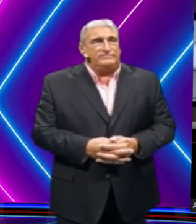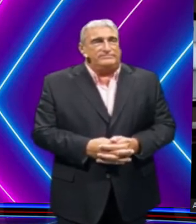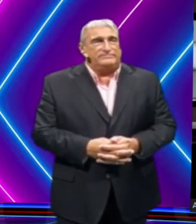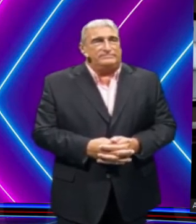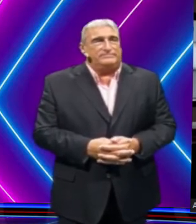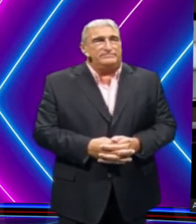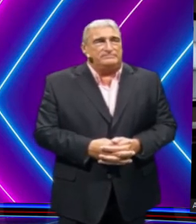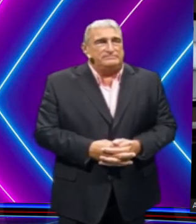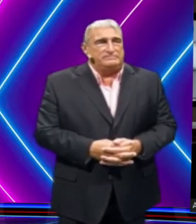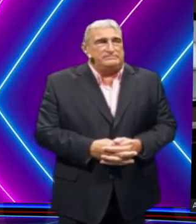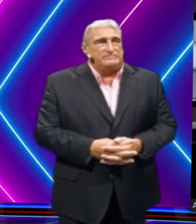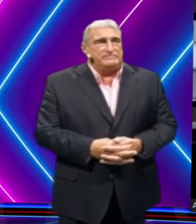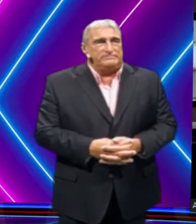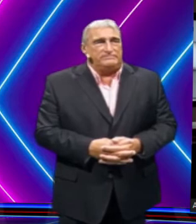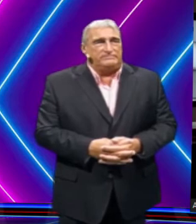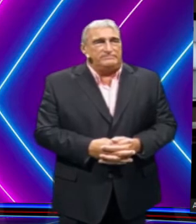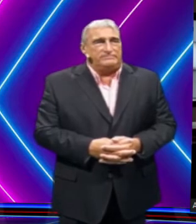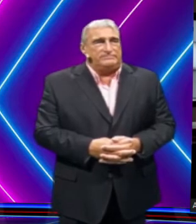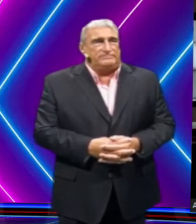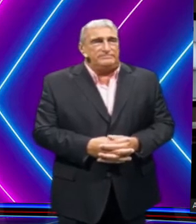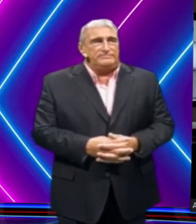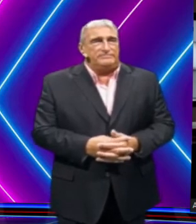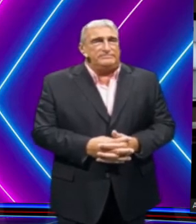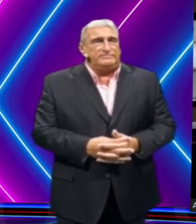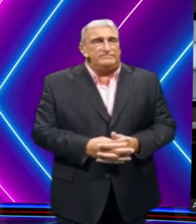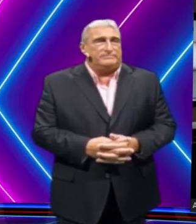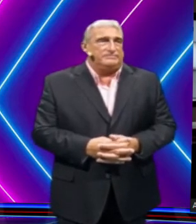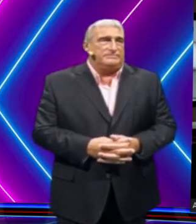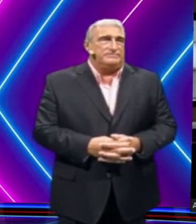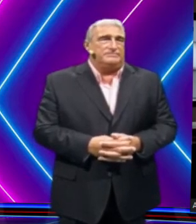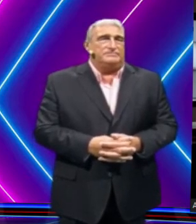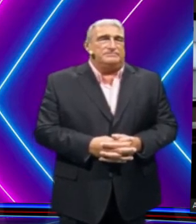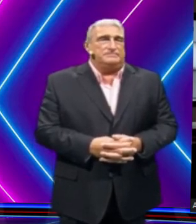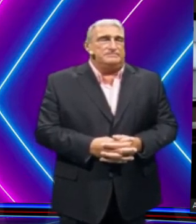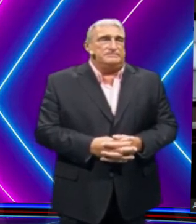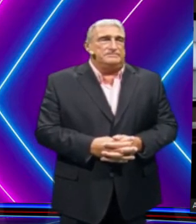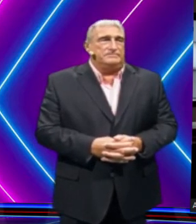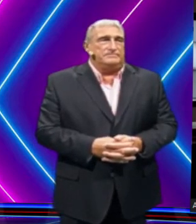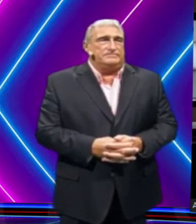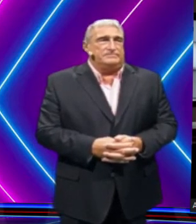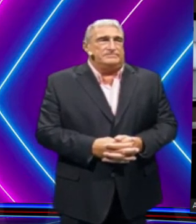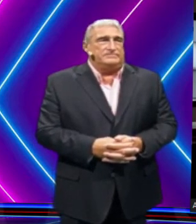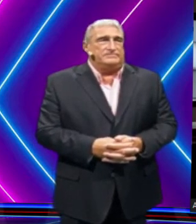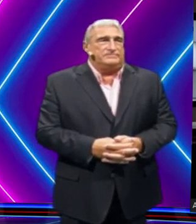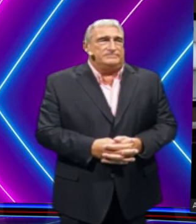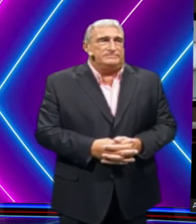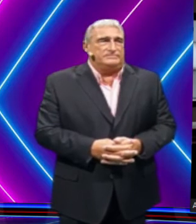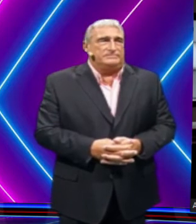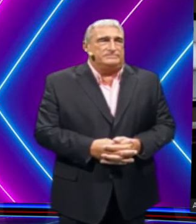Internacional. Lo compraron con boludo en la reunión que tuvo con Roca. Con la gente de Clarín hace 48